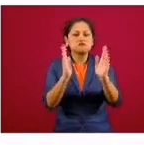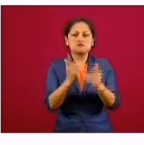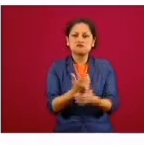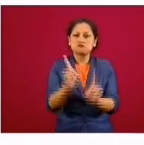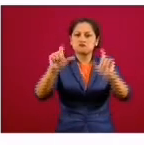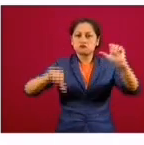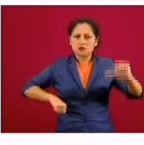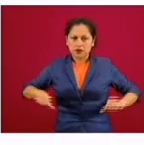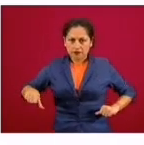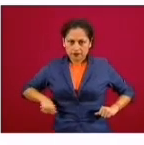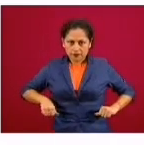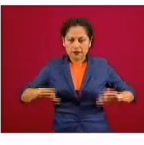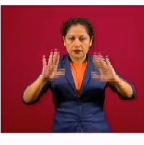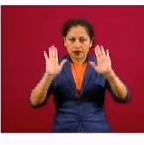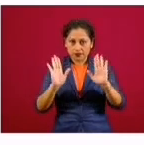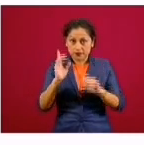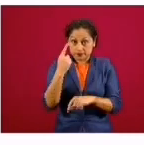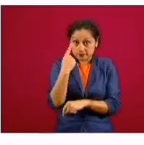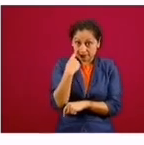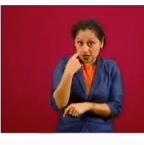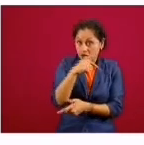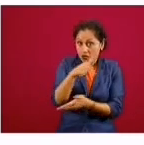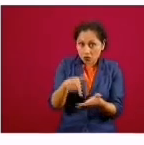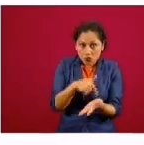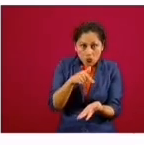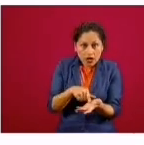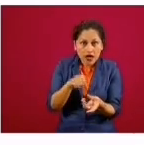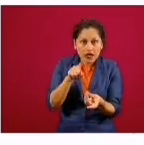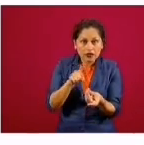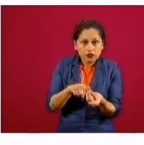en los municipios donde hay baja o nula transmisión,